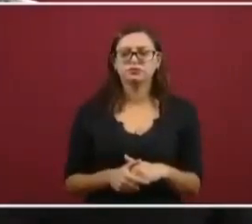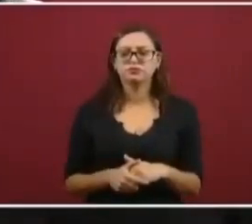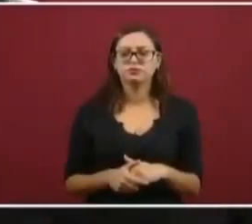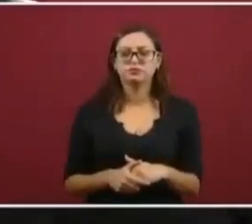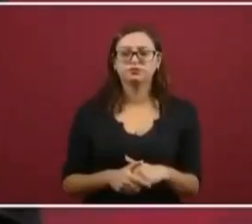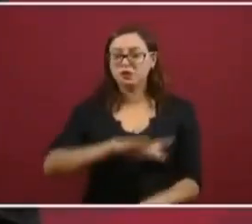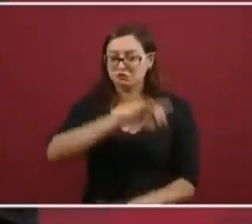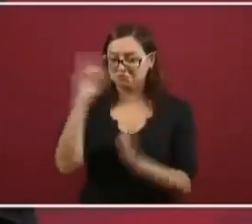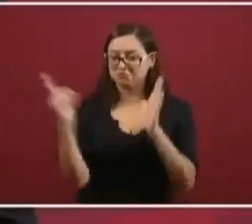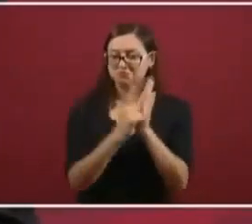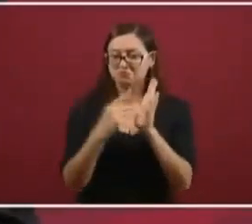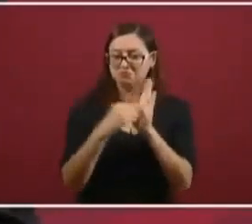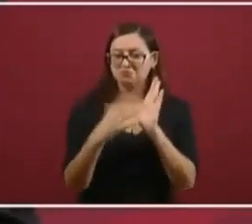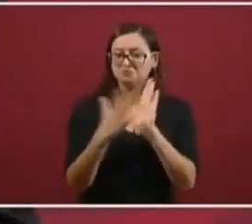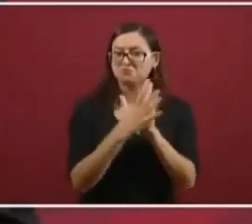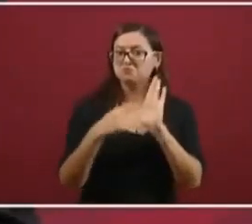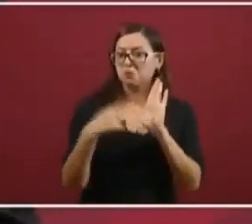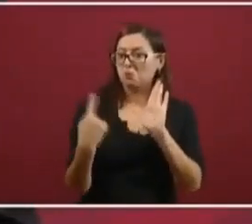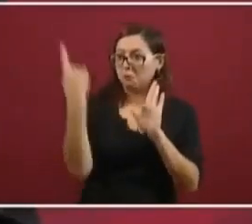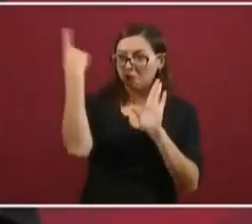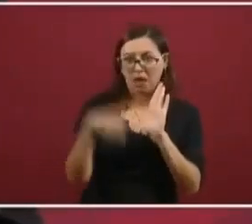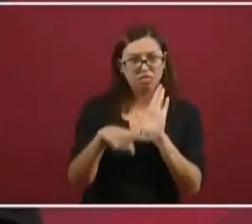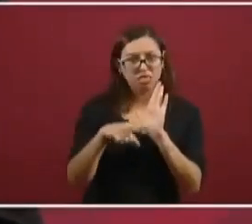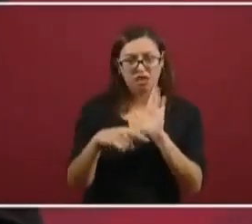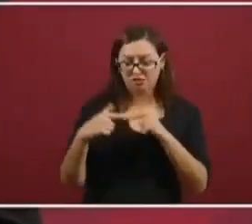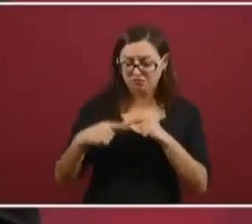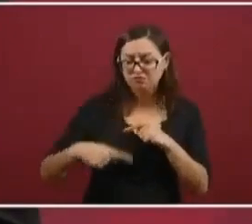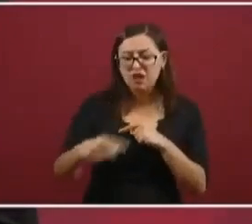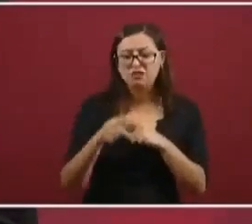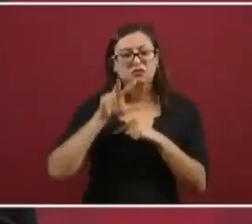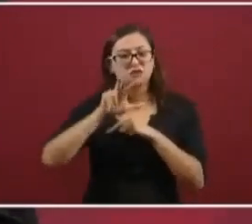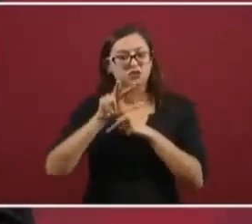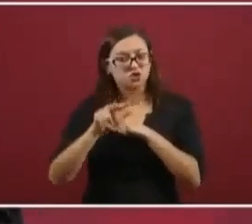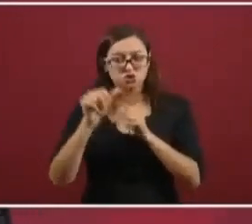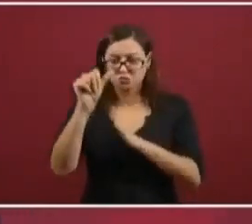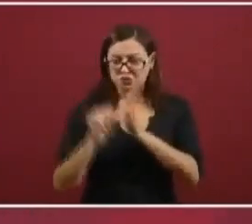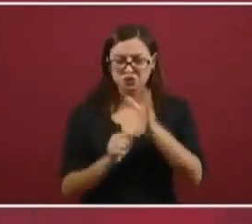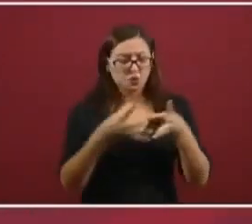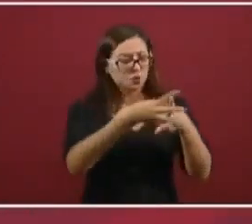la decisión de